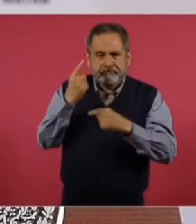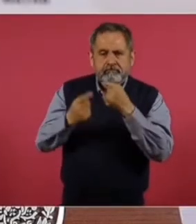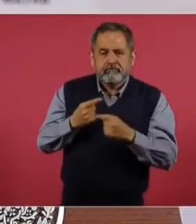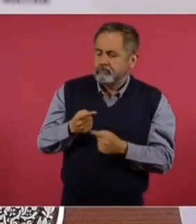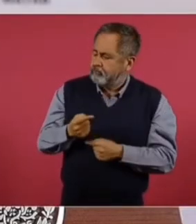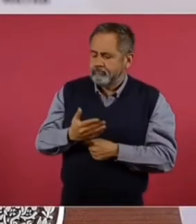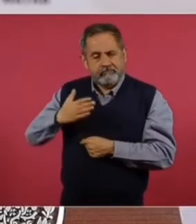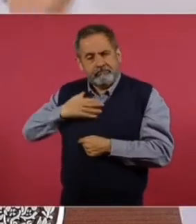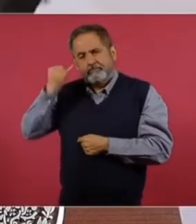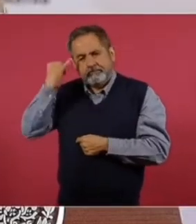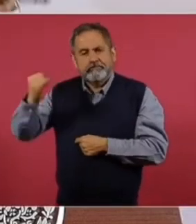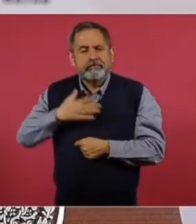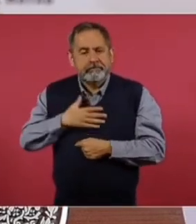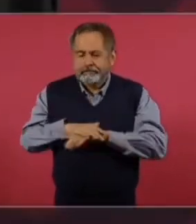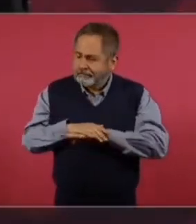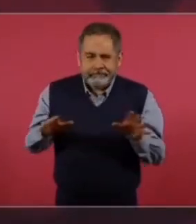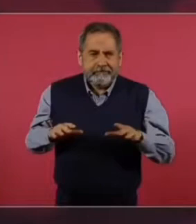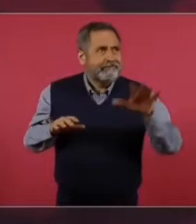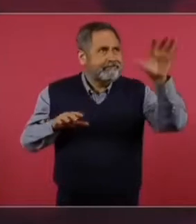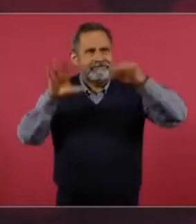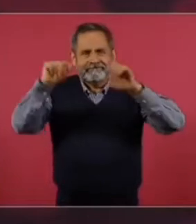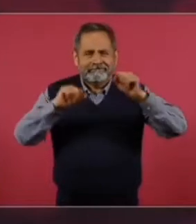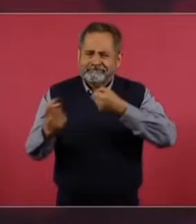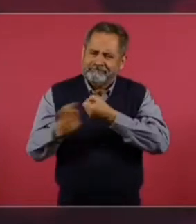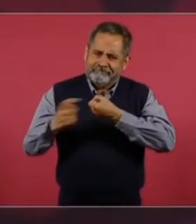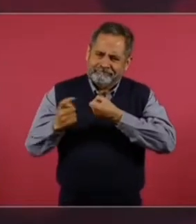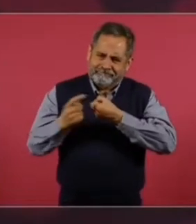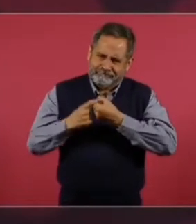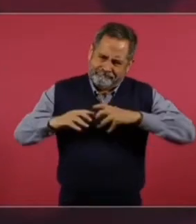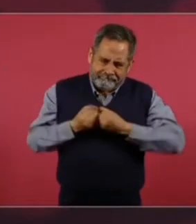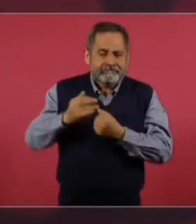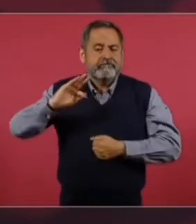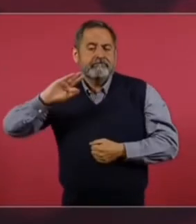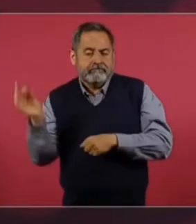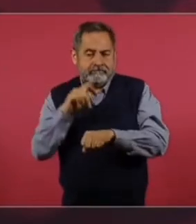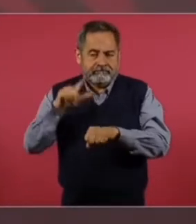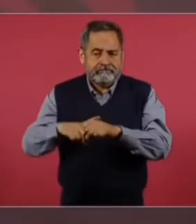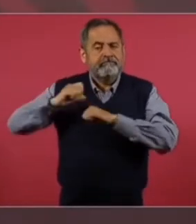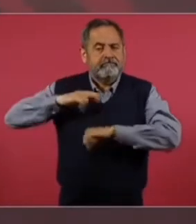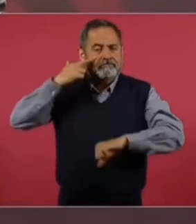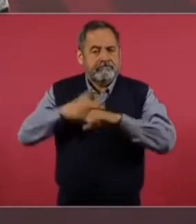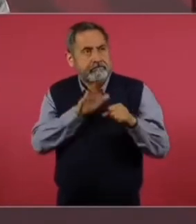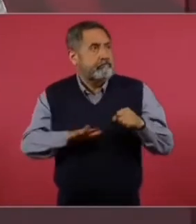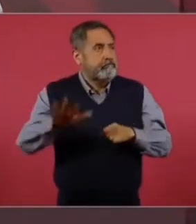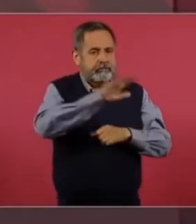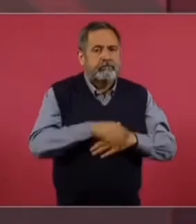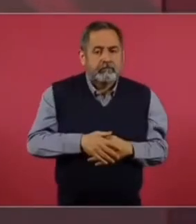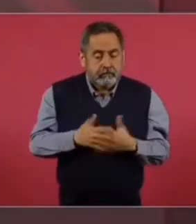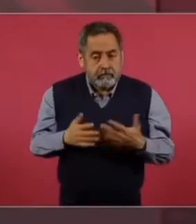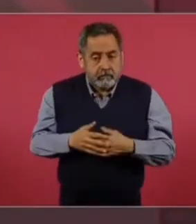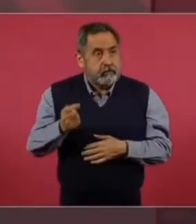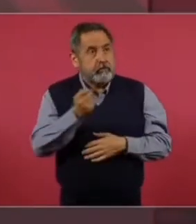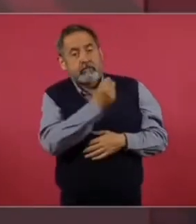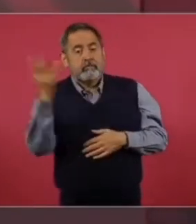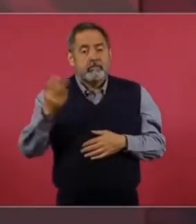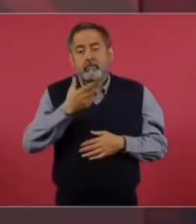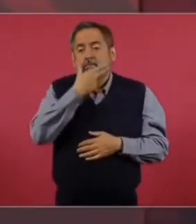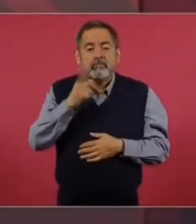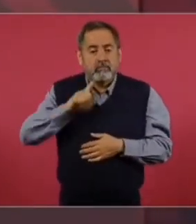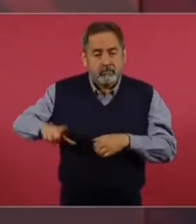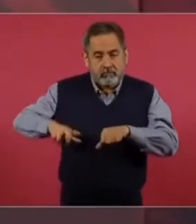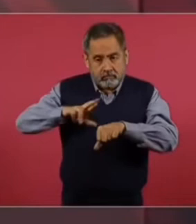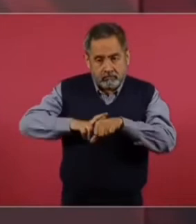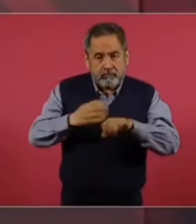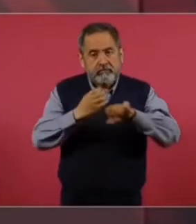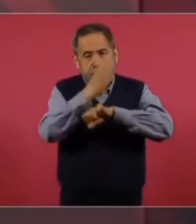original. Es decir, vamos a federalizar los servicios de salud. Los gobernadores, gobernadoras de los estados,